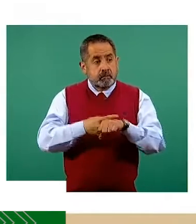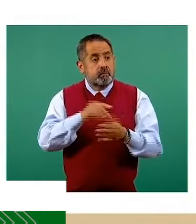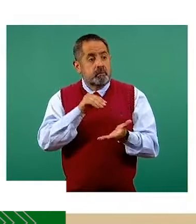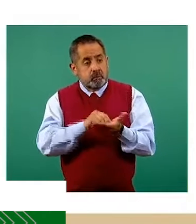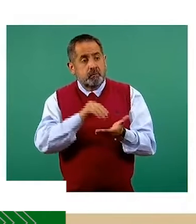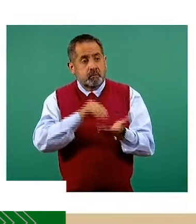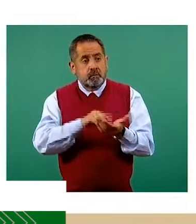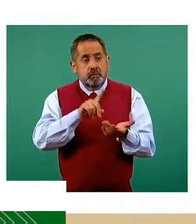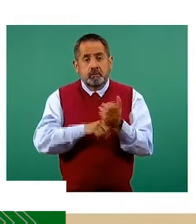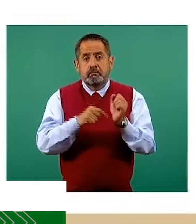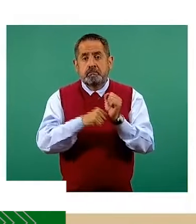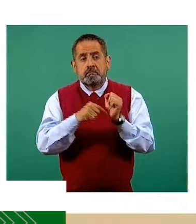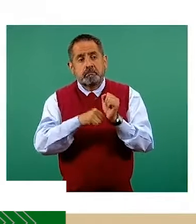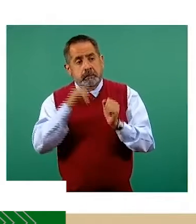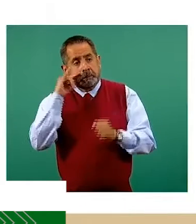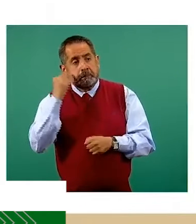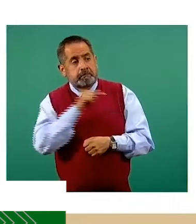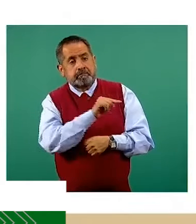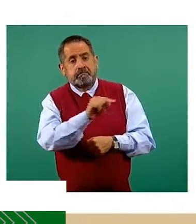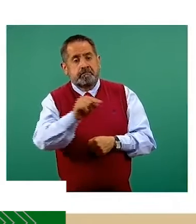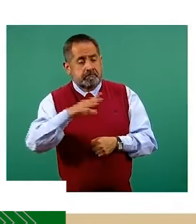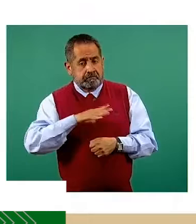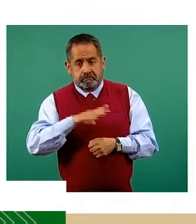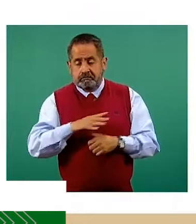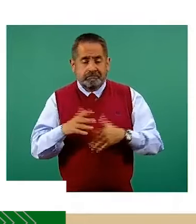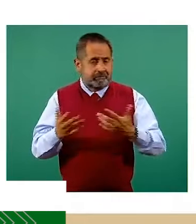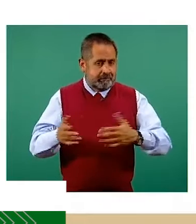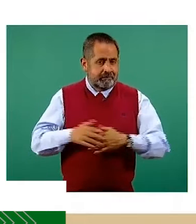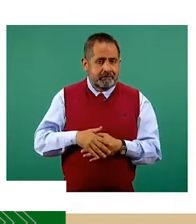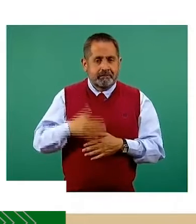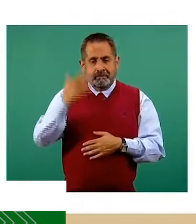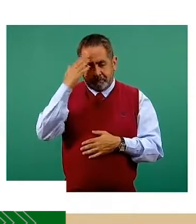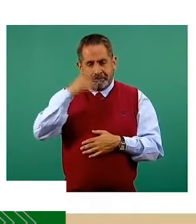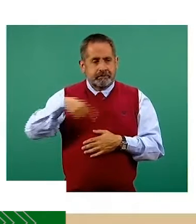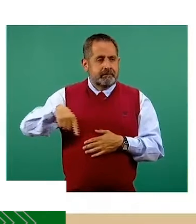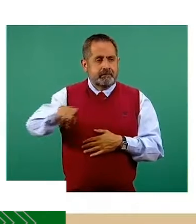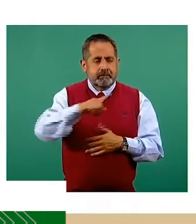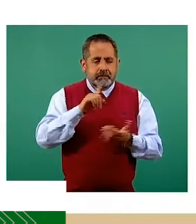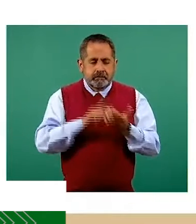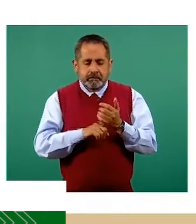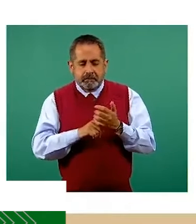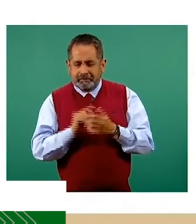2.574.035 casos, mientras que el número de personas recuperadas de COVID-19 es de